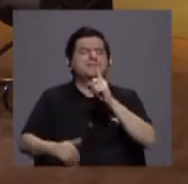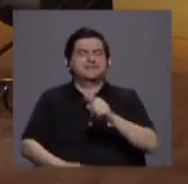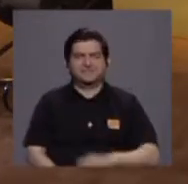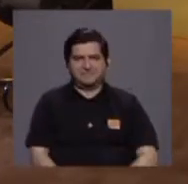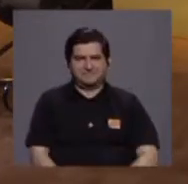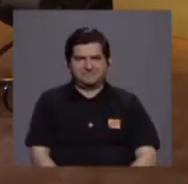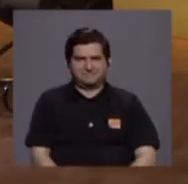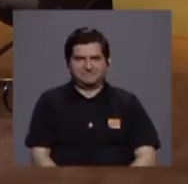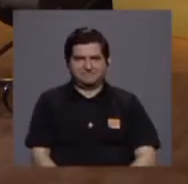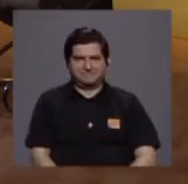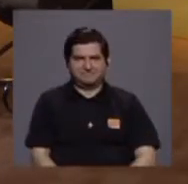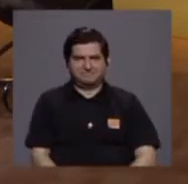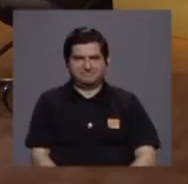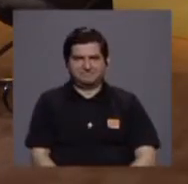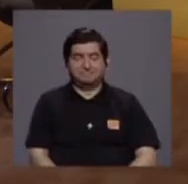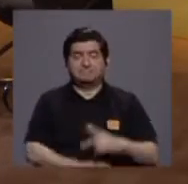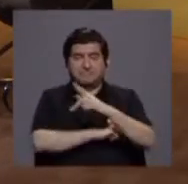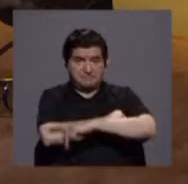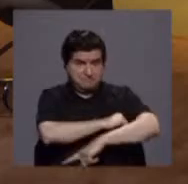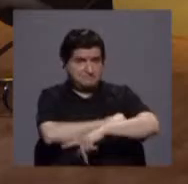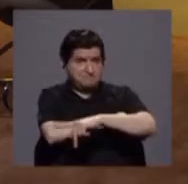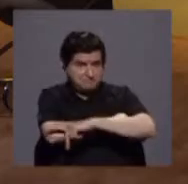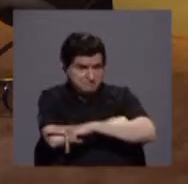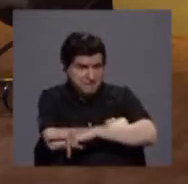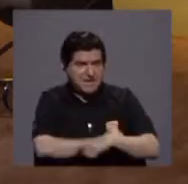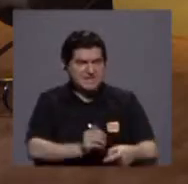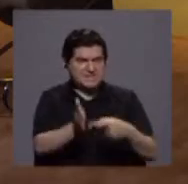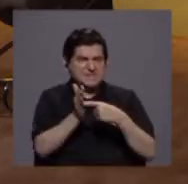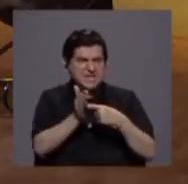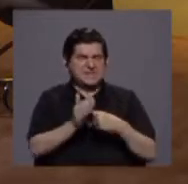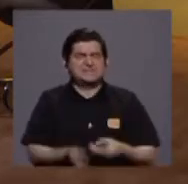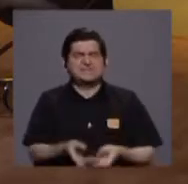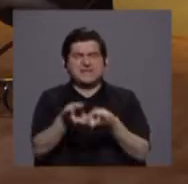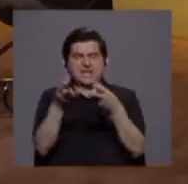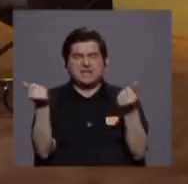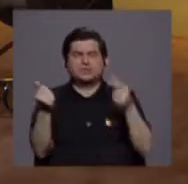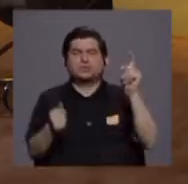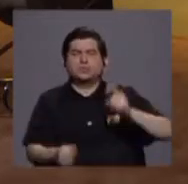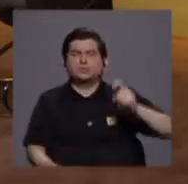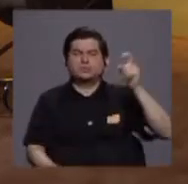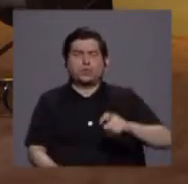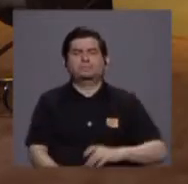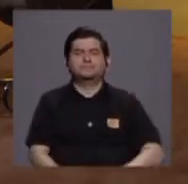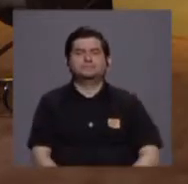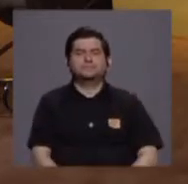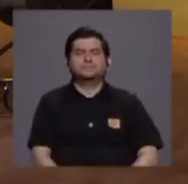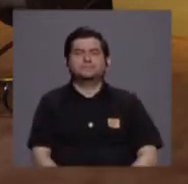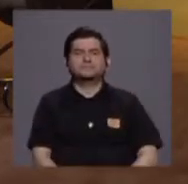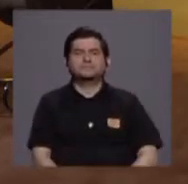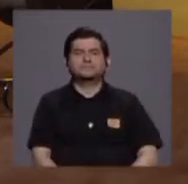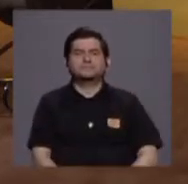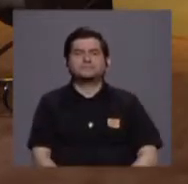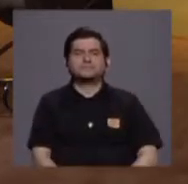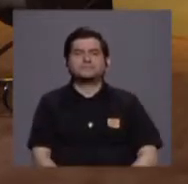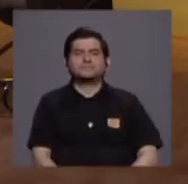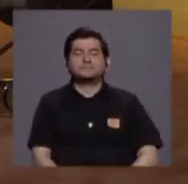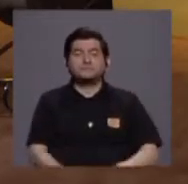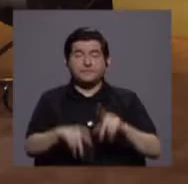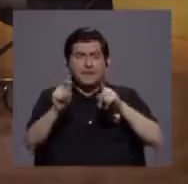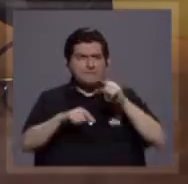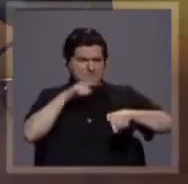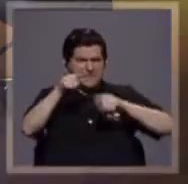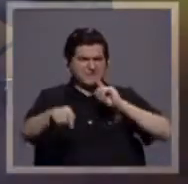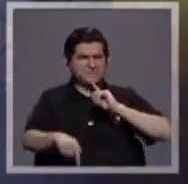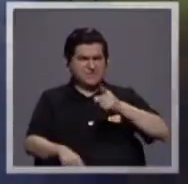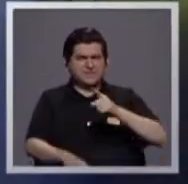ellos, que el país demandaba las soluciones que se requerían, ¿verdad? Y entonces la gente que lo criticaba